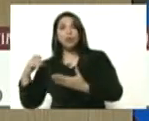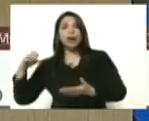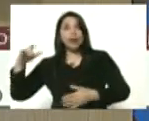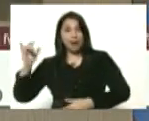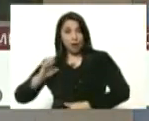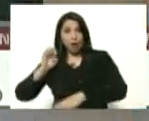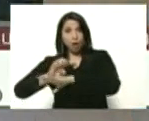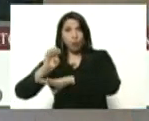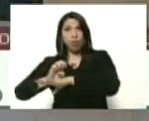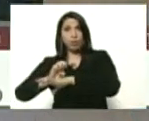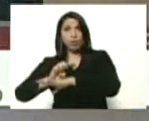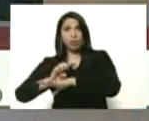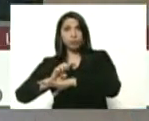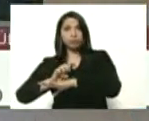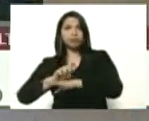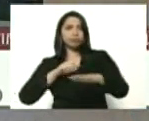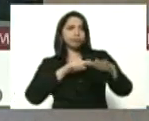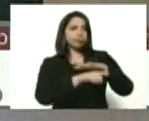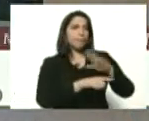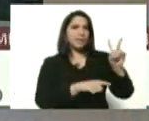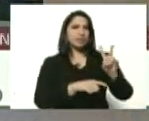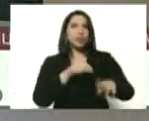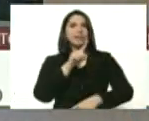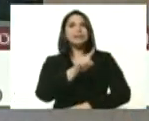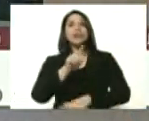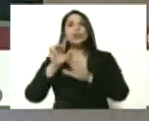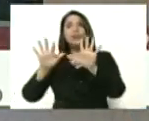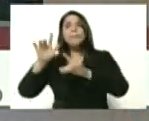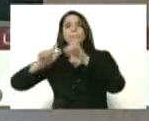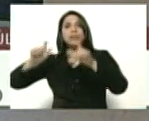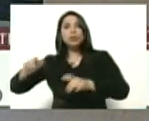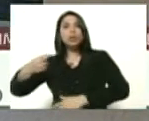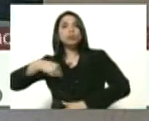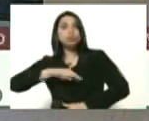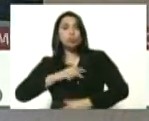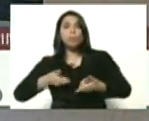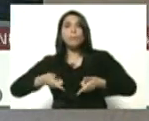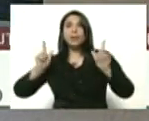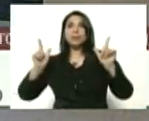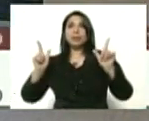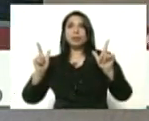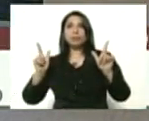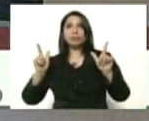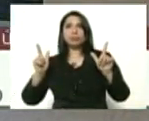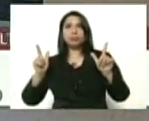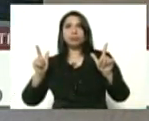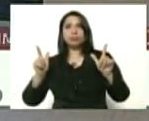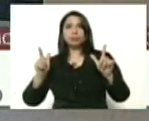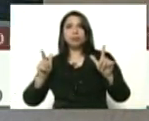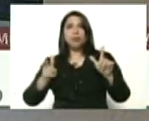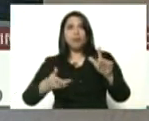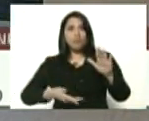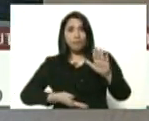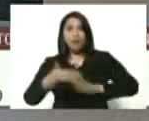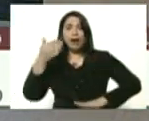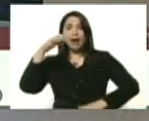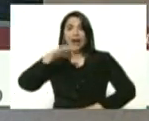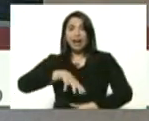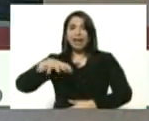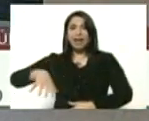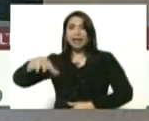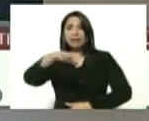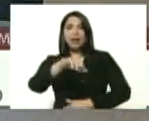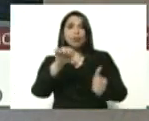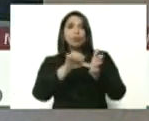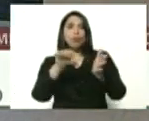Venezuela. Estos 110 casos, si nosotros permitiéramos que fueran a sus estados donde viven, a sus